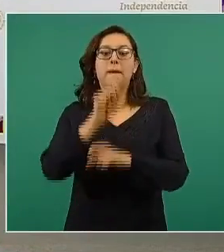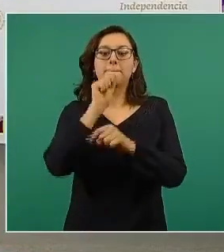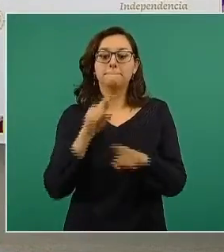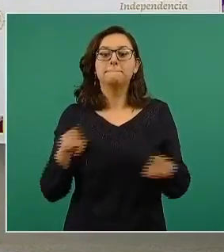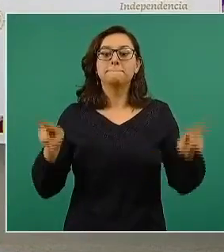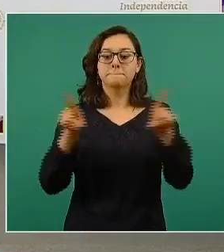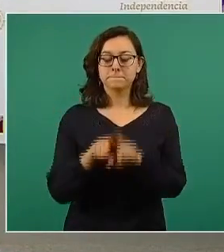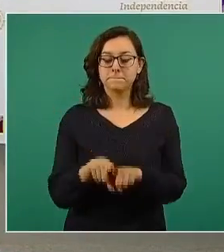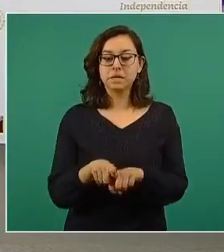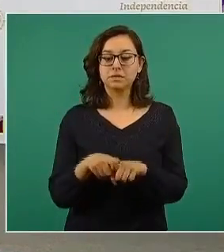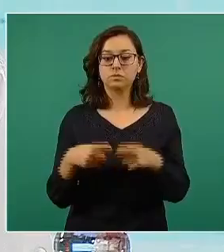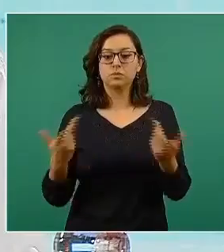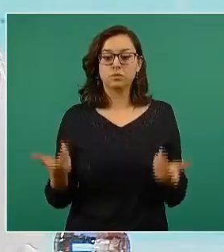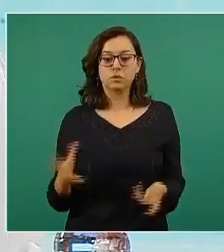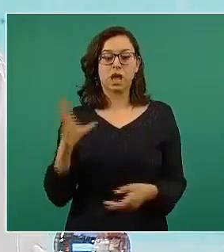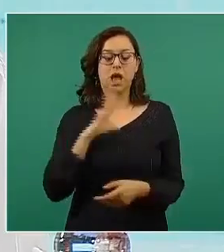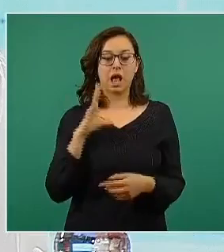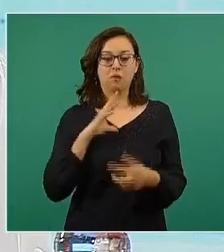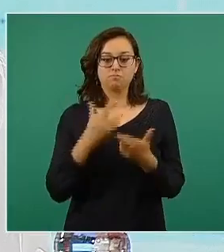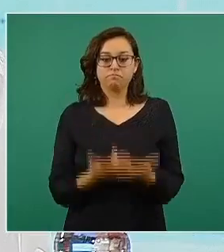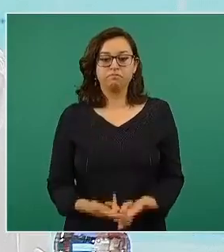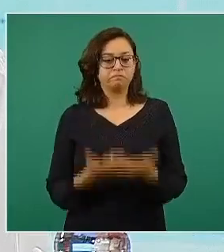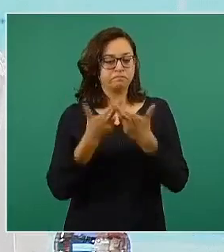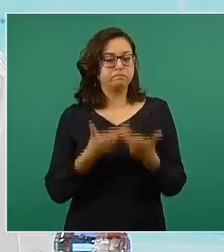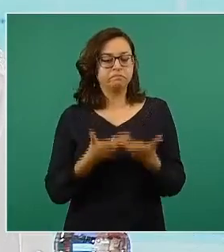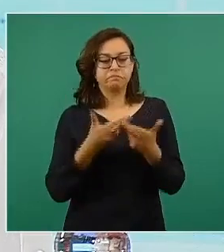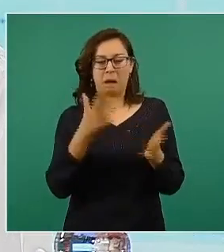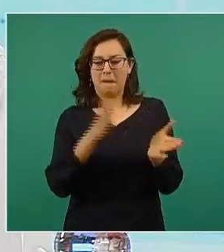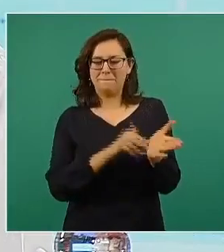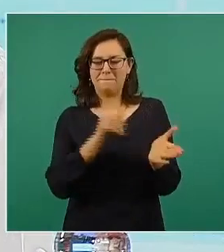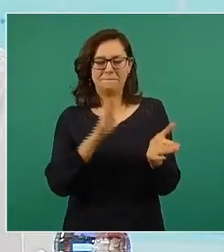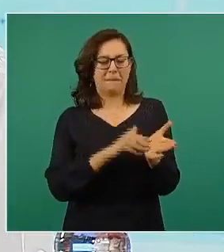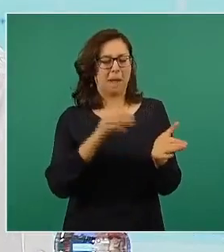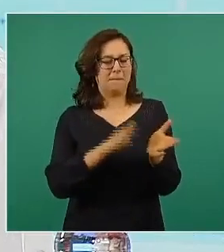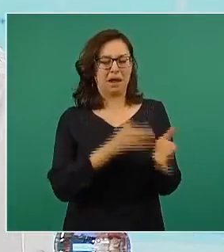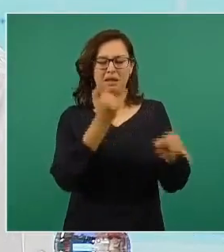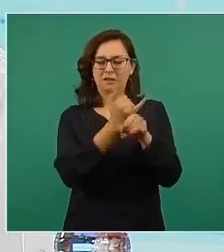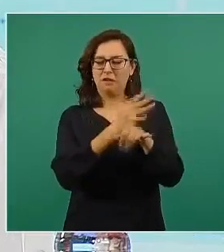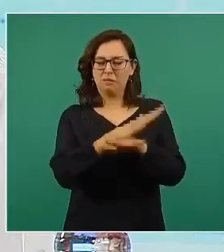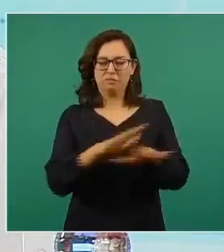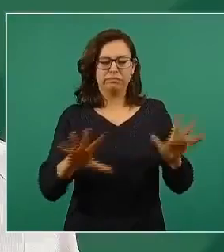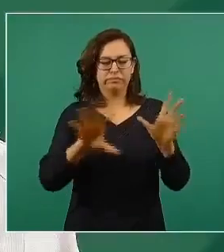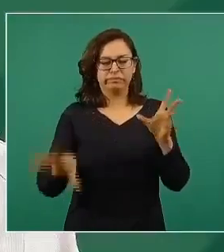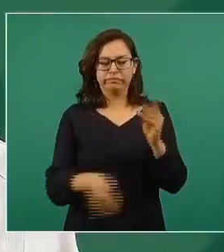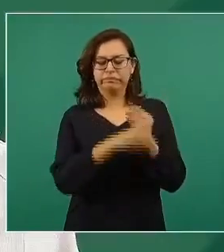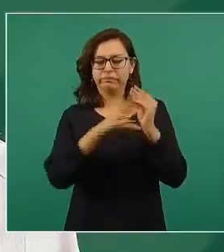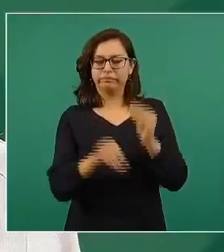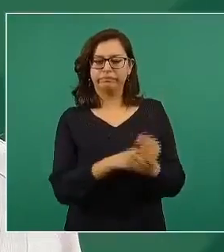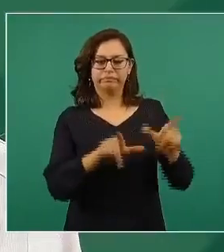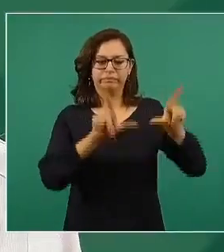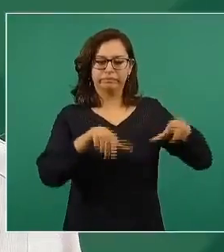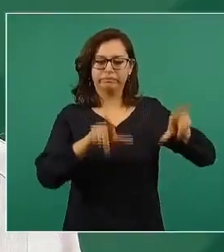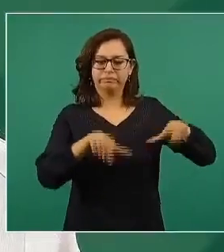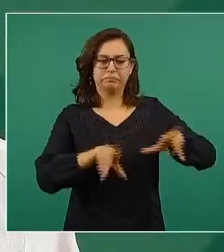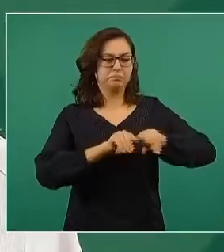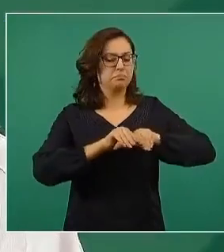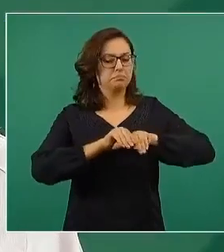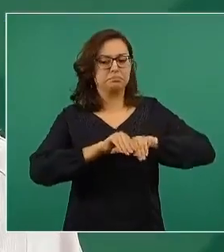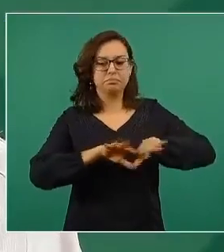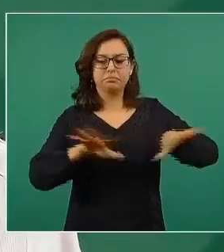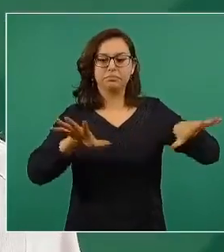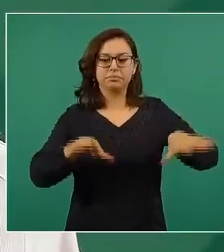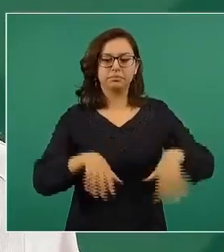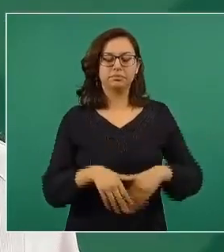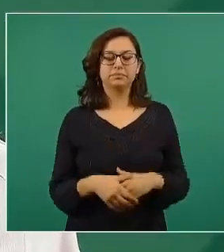del muy vasto repertorio de documentos técnicos que han sido elaborados por el Gobierno de México a través